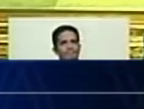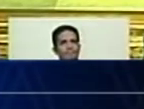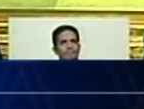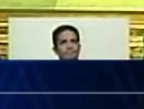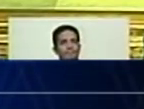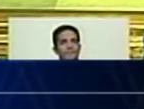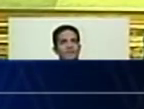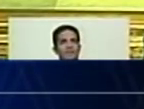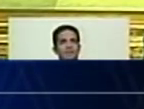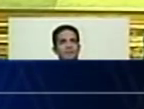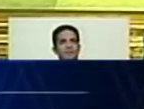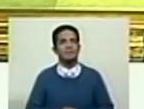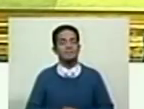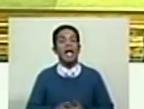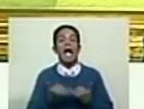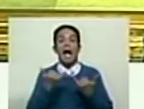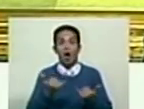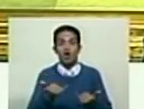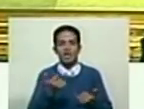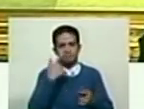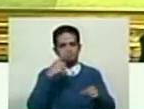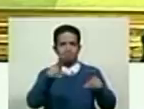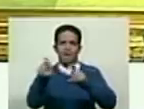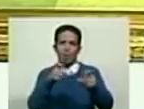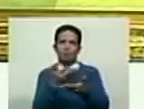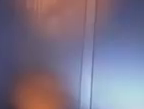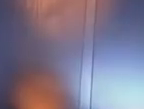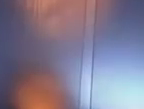aquí y escuchar sus preguntas. Muchas gracias.